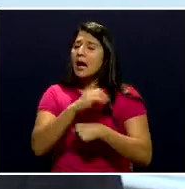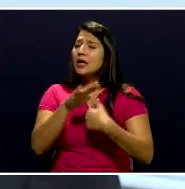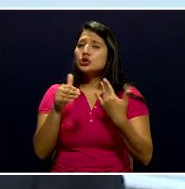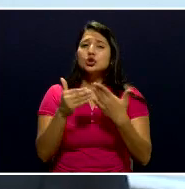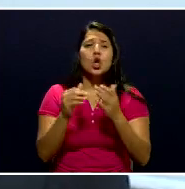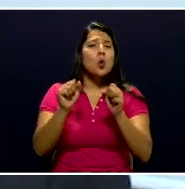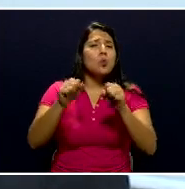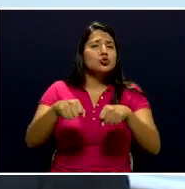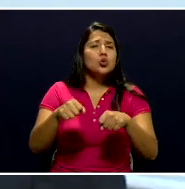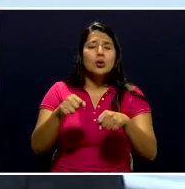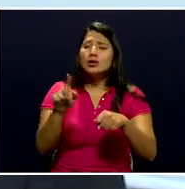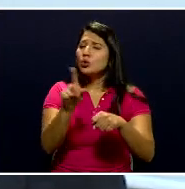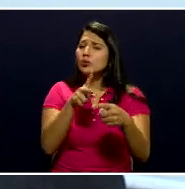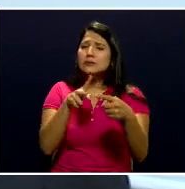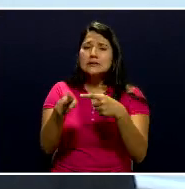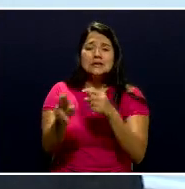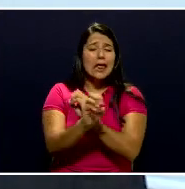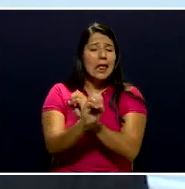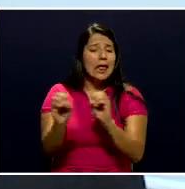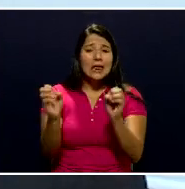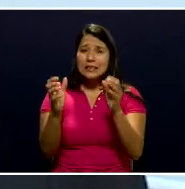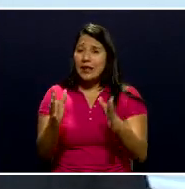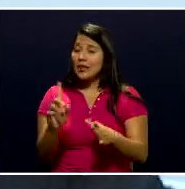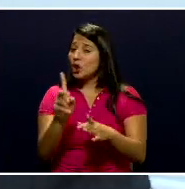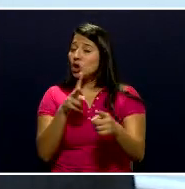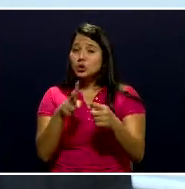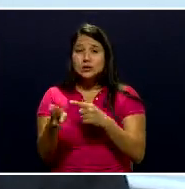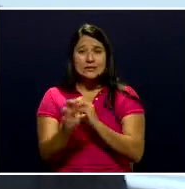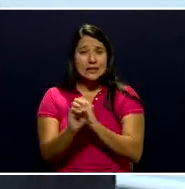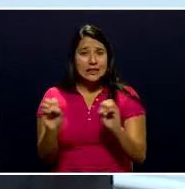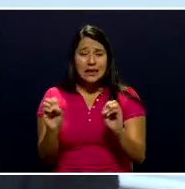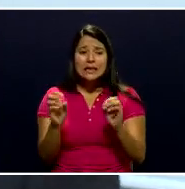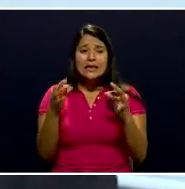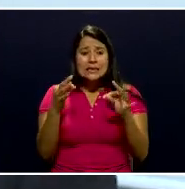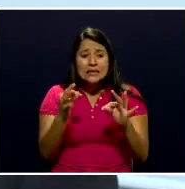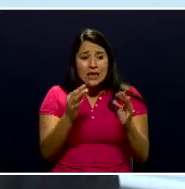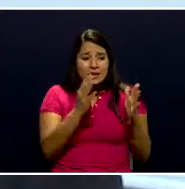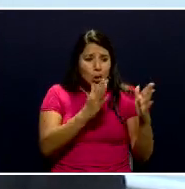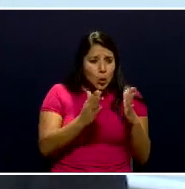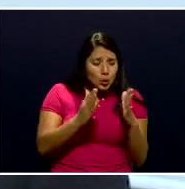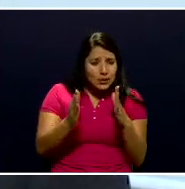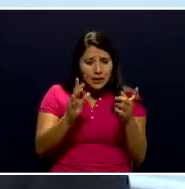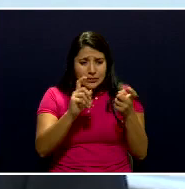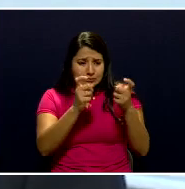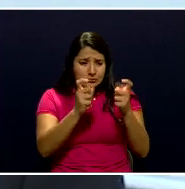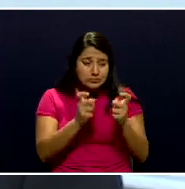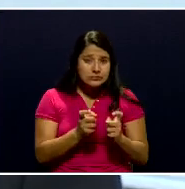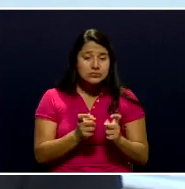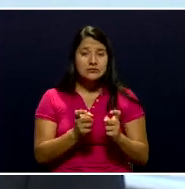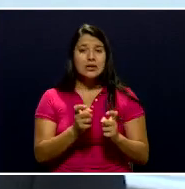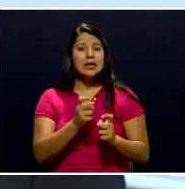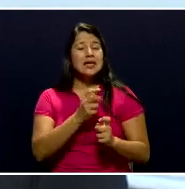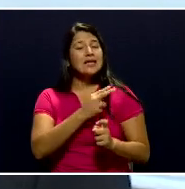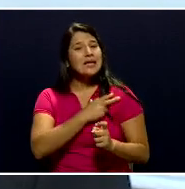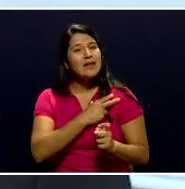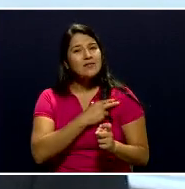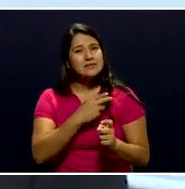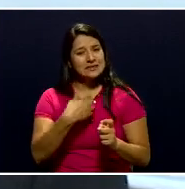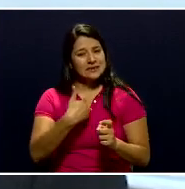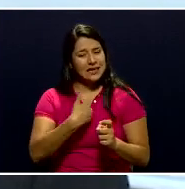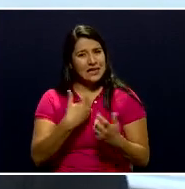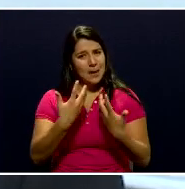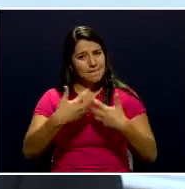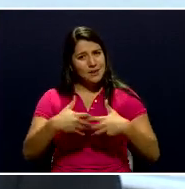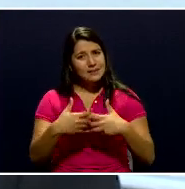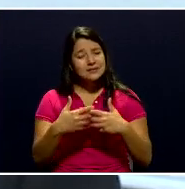no manden a nadie para la casa, no despidan a nadie. Acomodémonos patronos y empleados en un momento